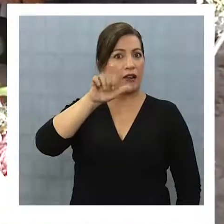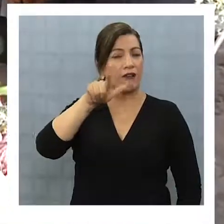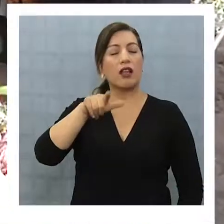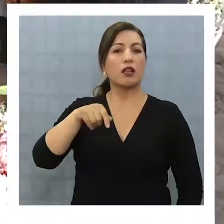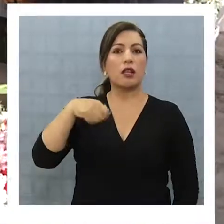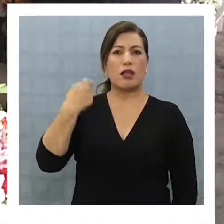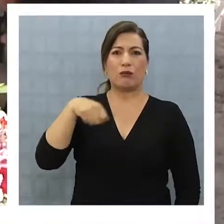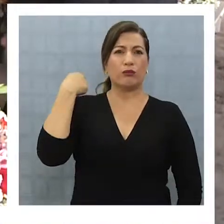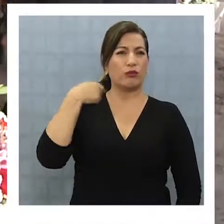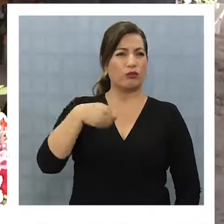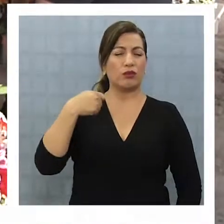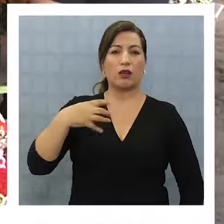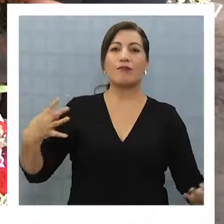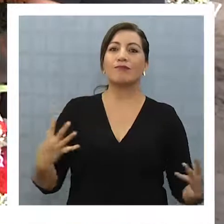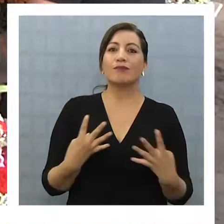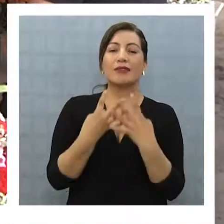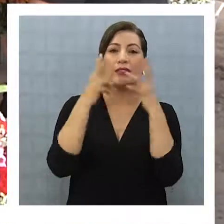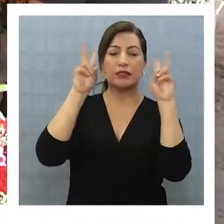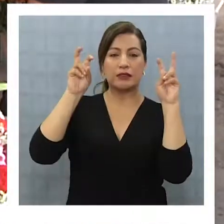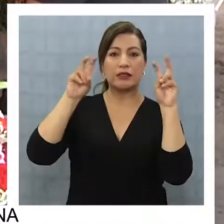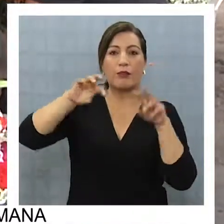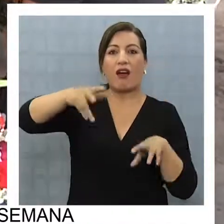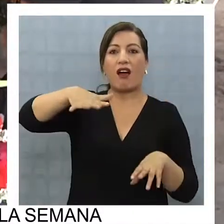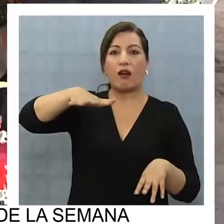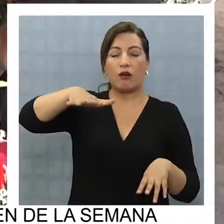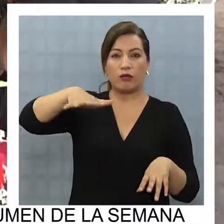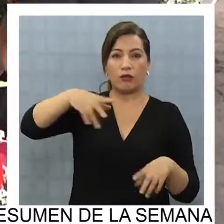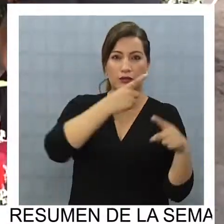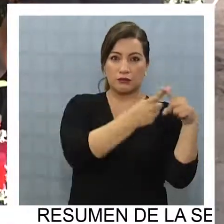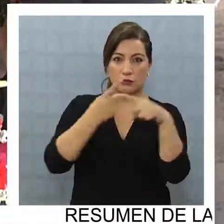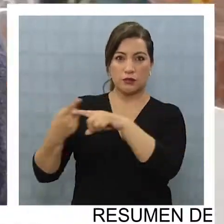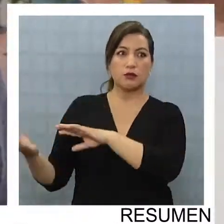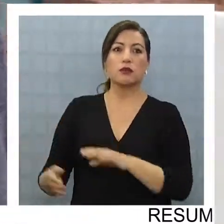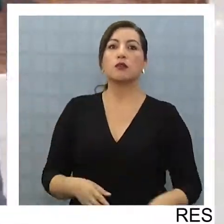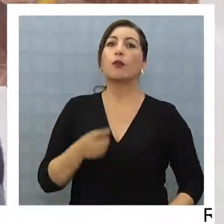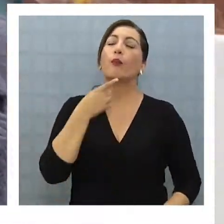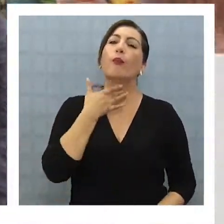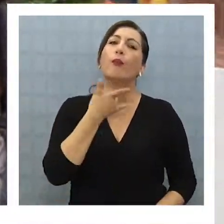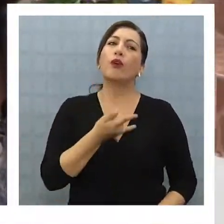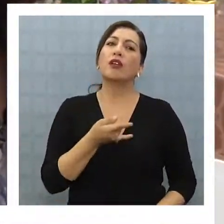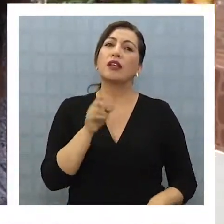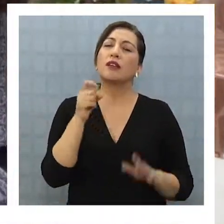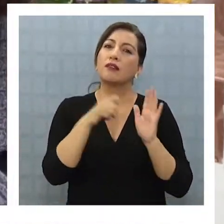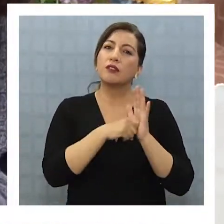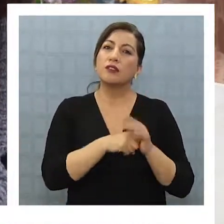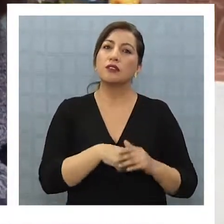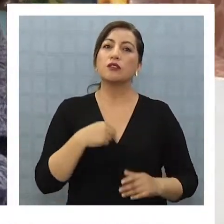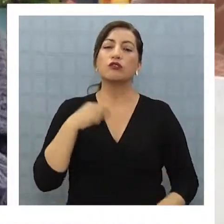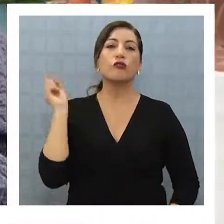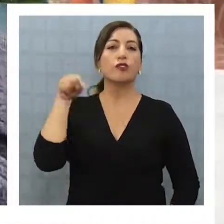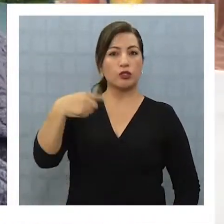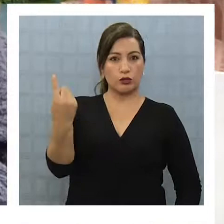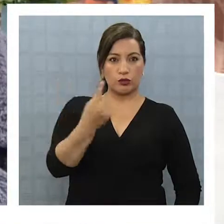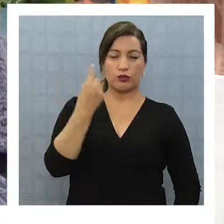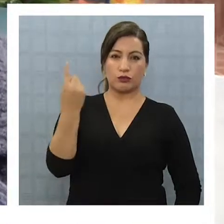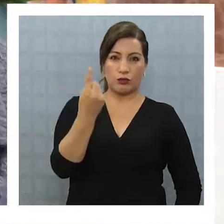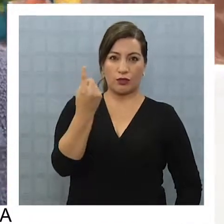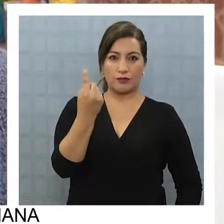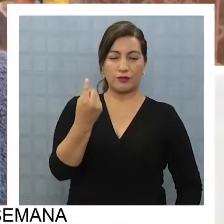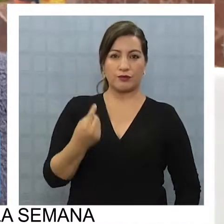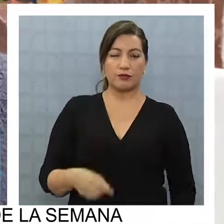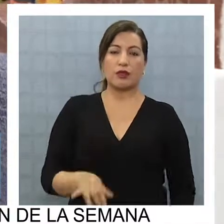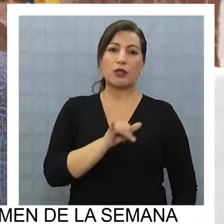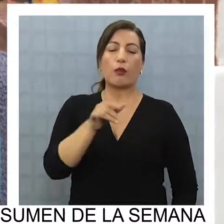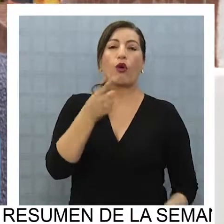funcionamiento de la red de agua en el cementerio. ¿Por qué viene esta fecha? Porque yo vengo sola y después